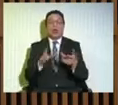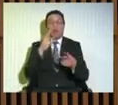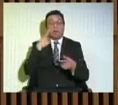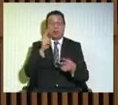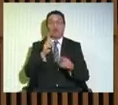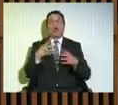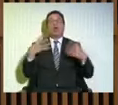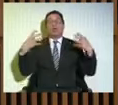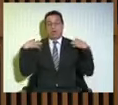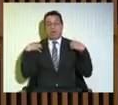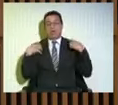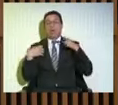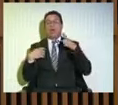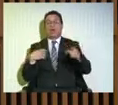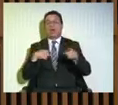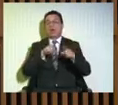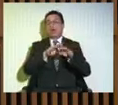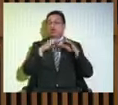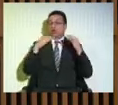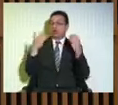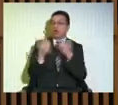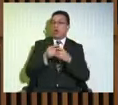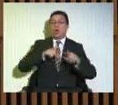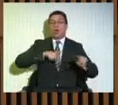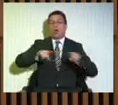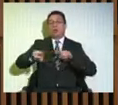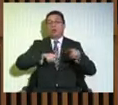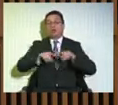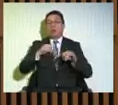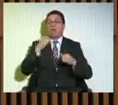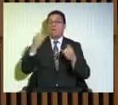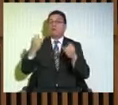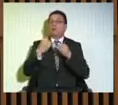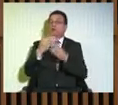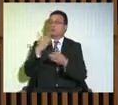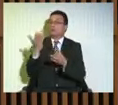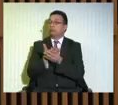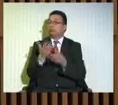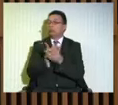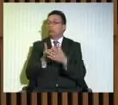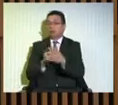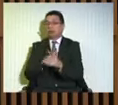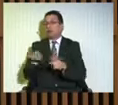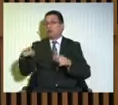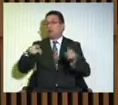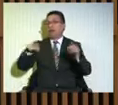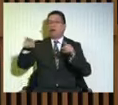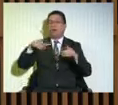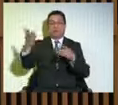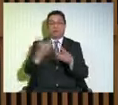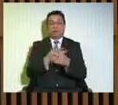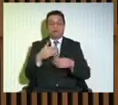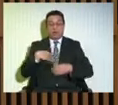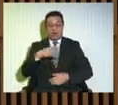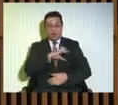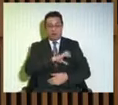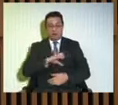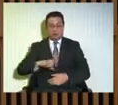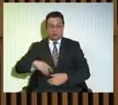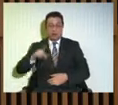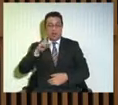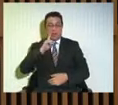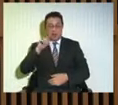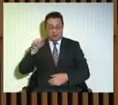la carga de traer la información a la persona, siendo que el Estado ya tiene y cuenta